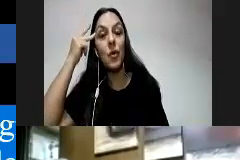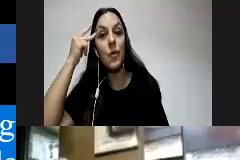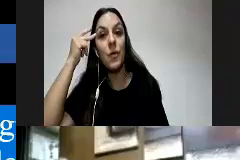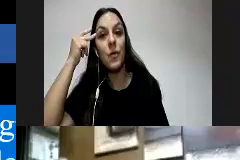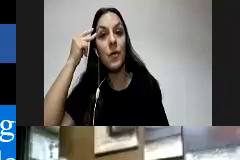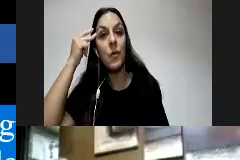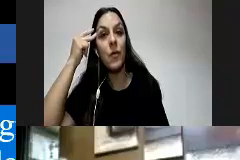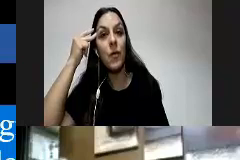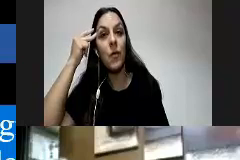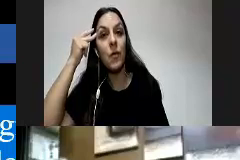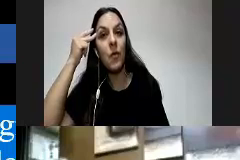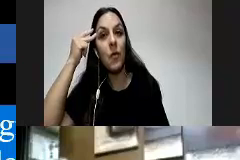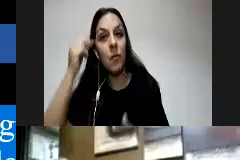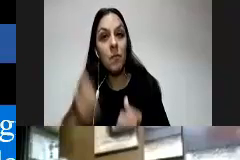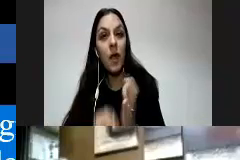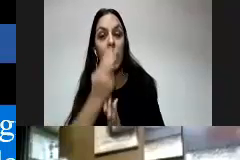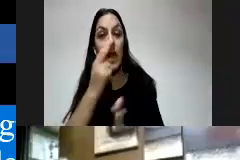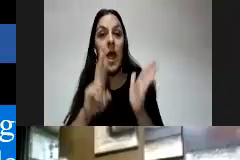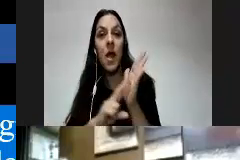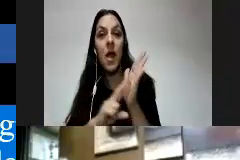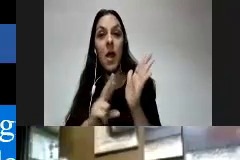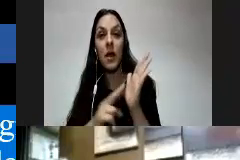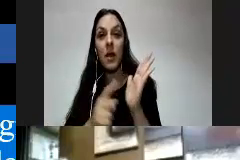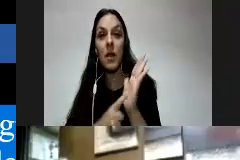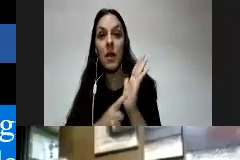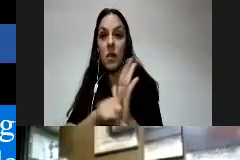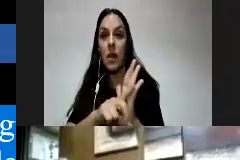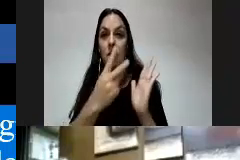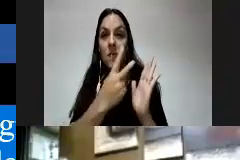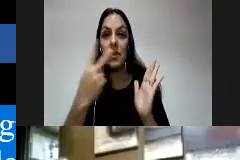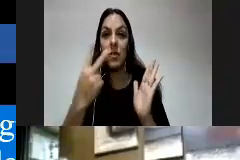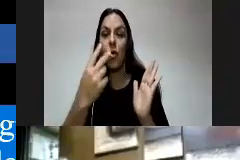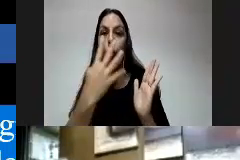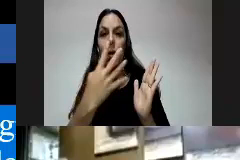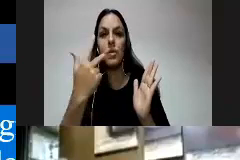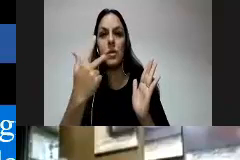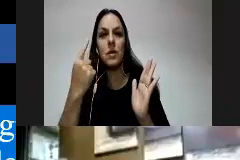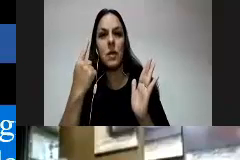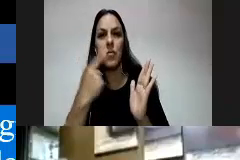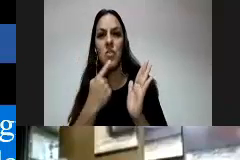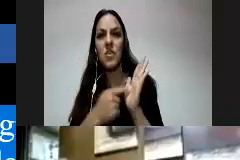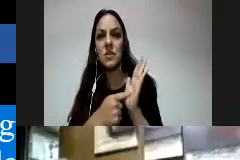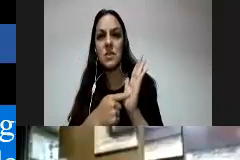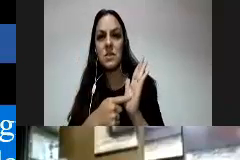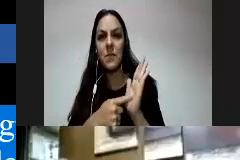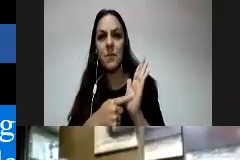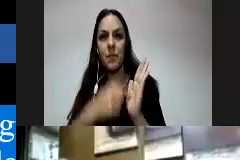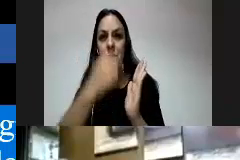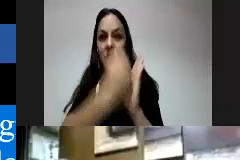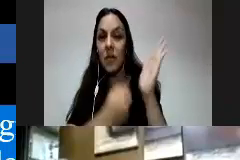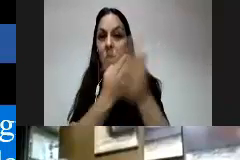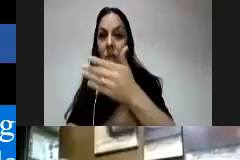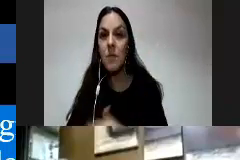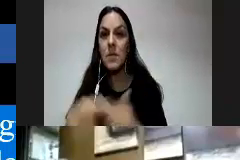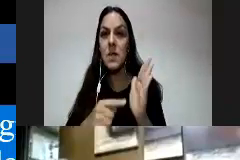la reglamentación de la ley 22.431, establece que el certificado de discapacidad previsto por dicha ley